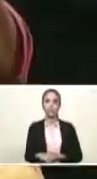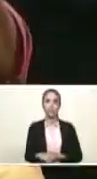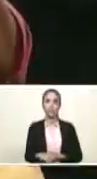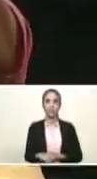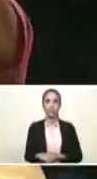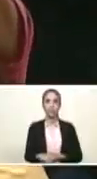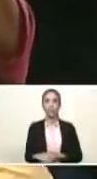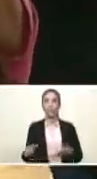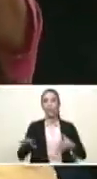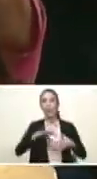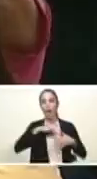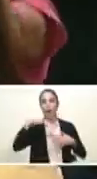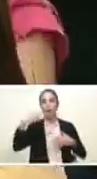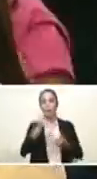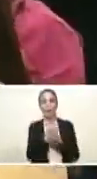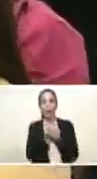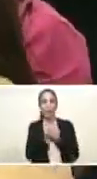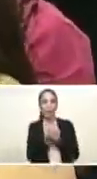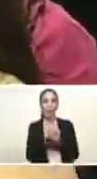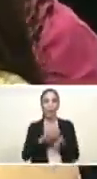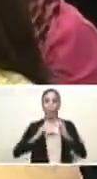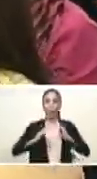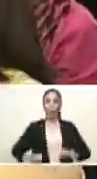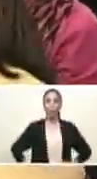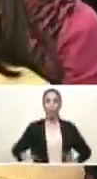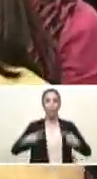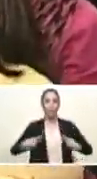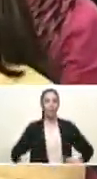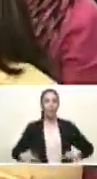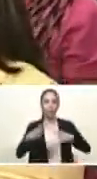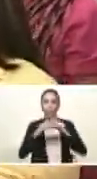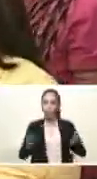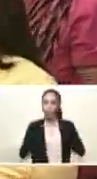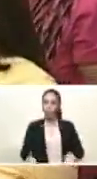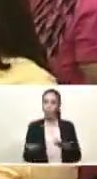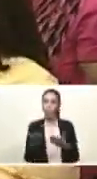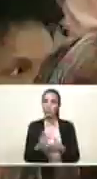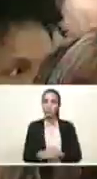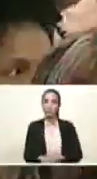Con su alma, con su cuerpo, con su vida.